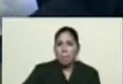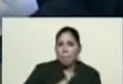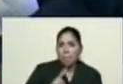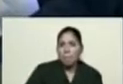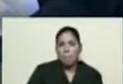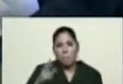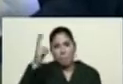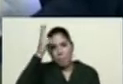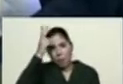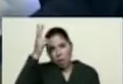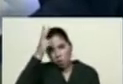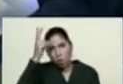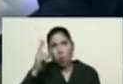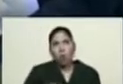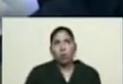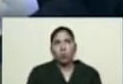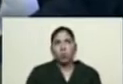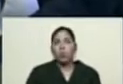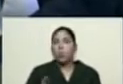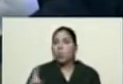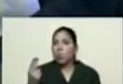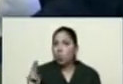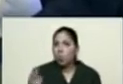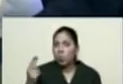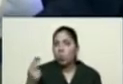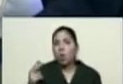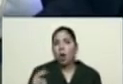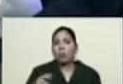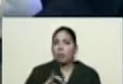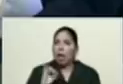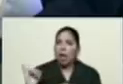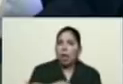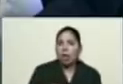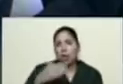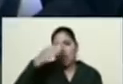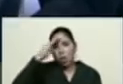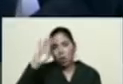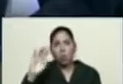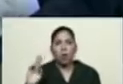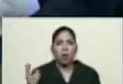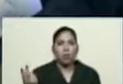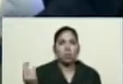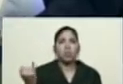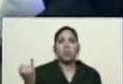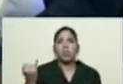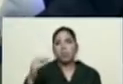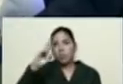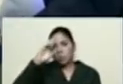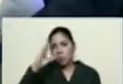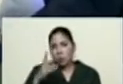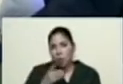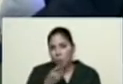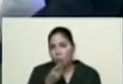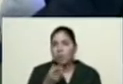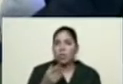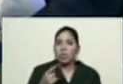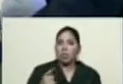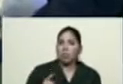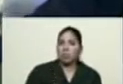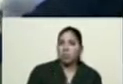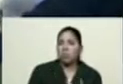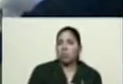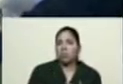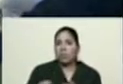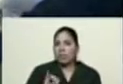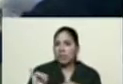Perú, Surinam, Uruguay, Antigua y Barbuda, Barbados, Cuba, Haití, Jamaica, República Dominicana, San Vicente y las Granadinas, Santa